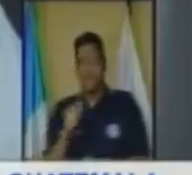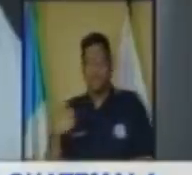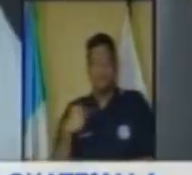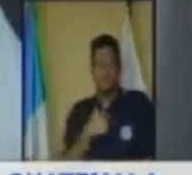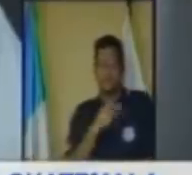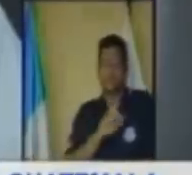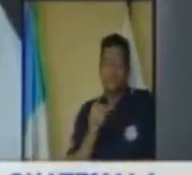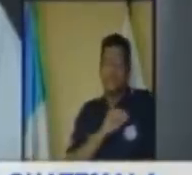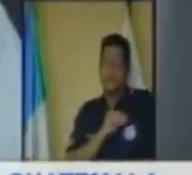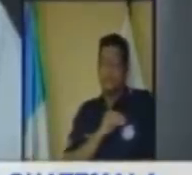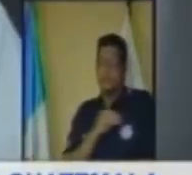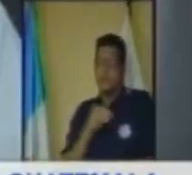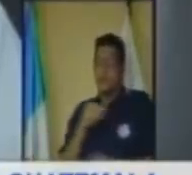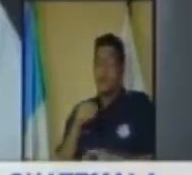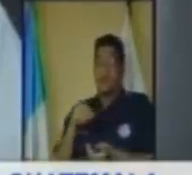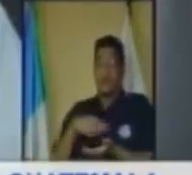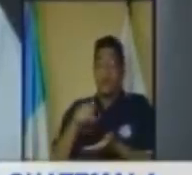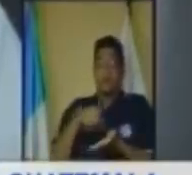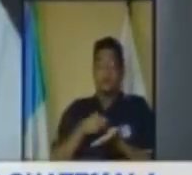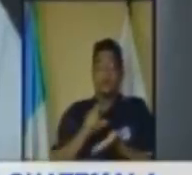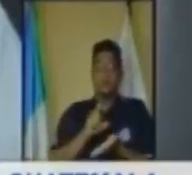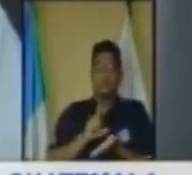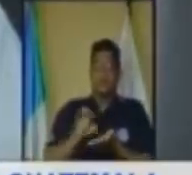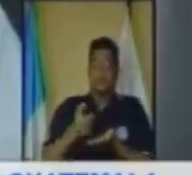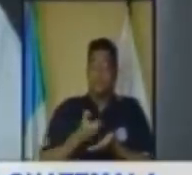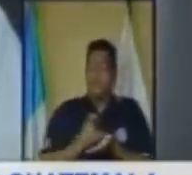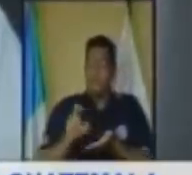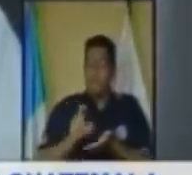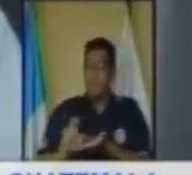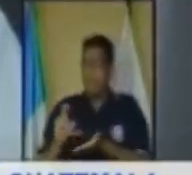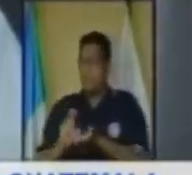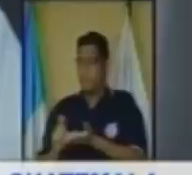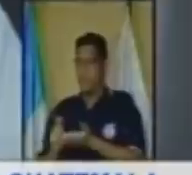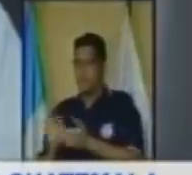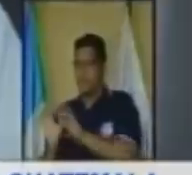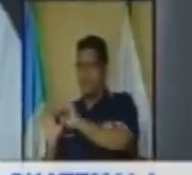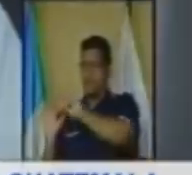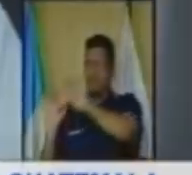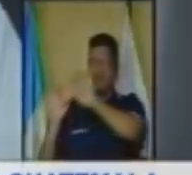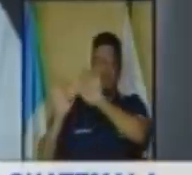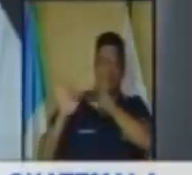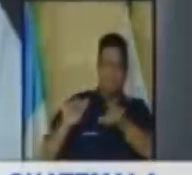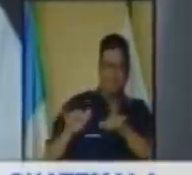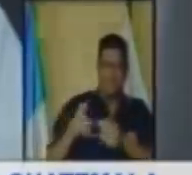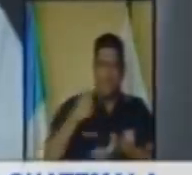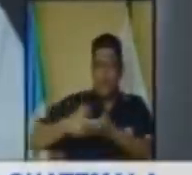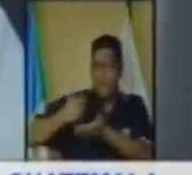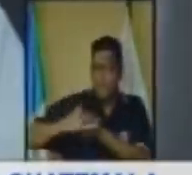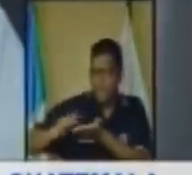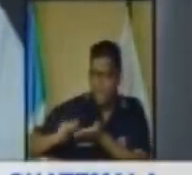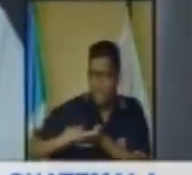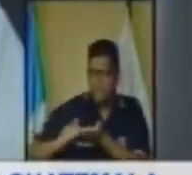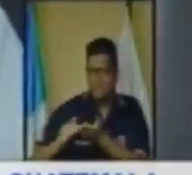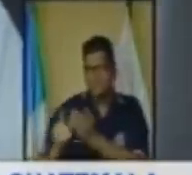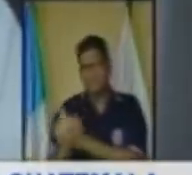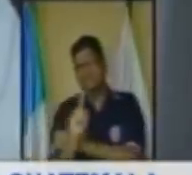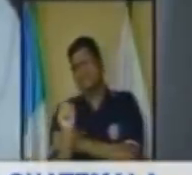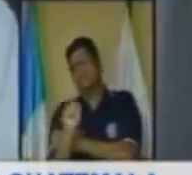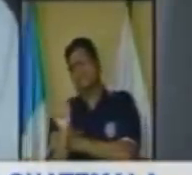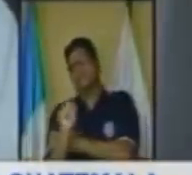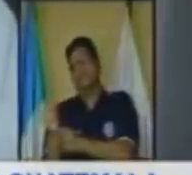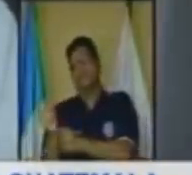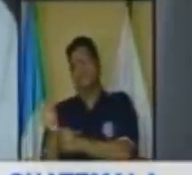centros comerciales estén llenos de jóvenes, al contrario, por favor, si bien es cierto que